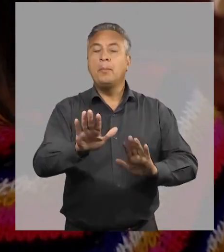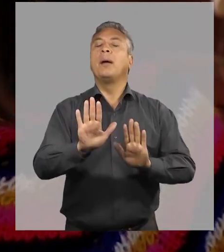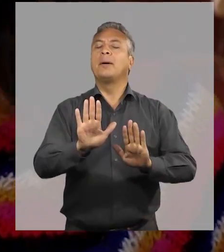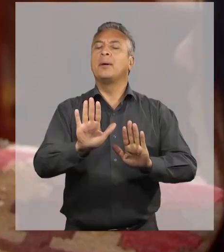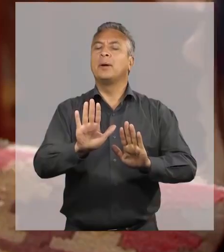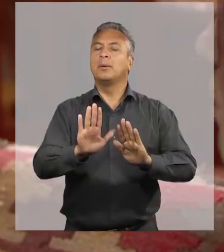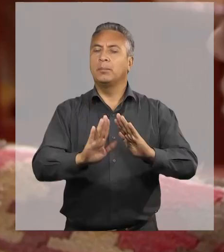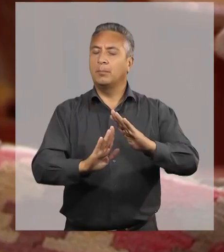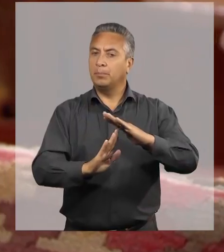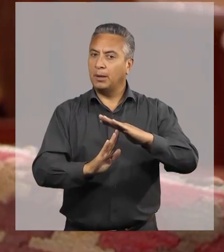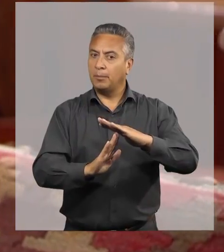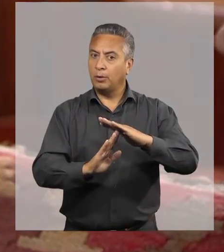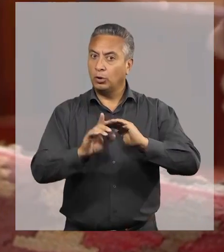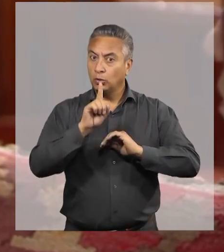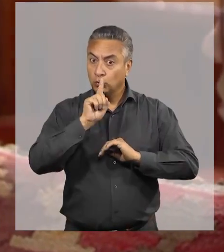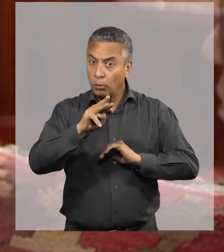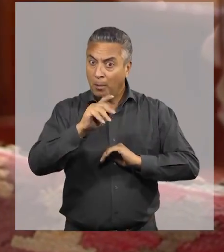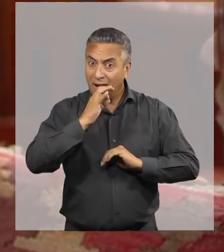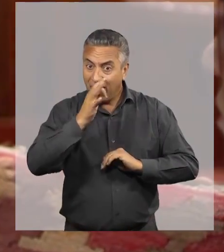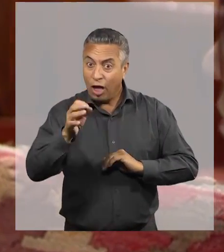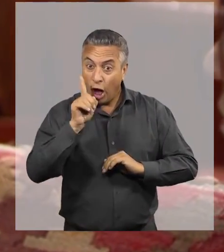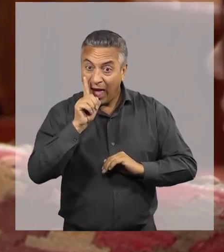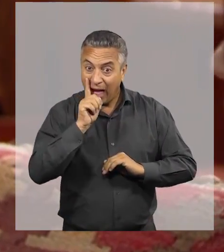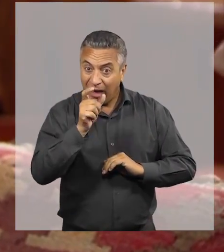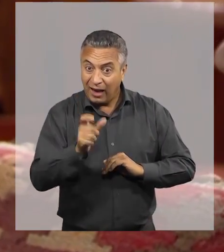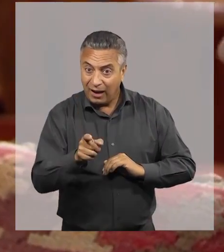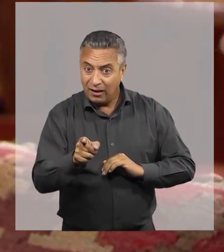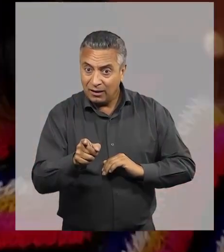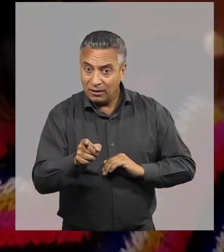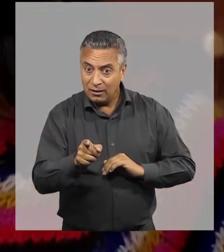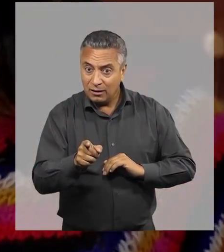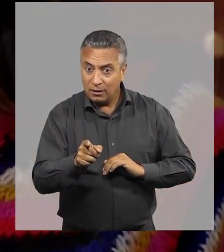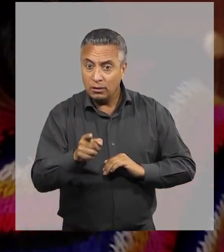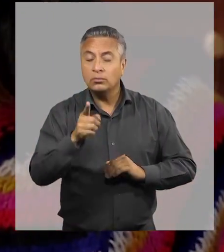persona? Ya, a ver, para. ¿Tu mamá te dijo quién era?